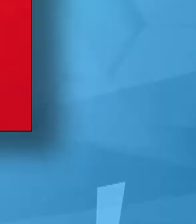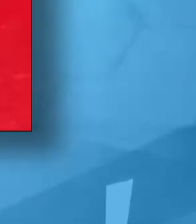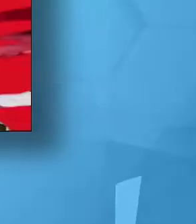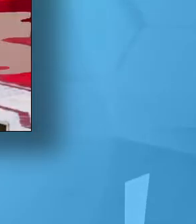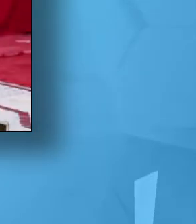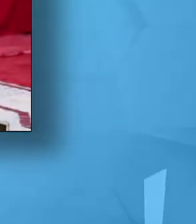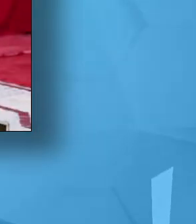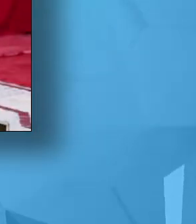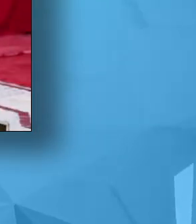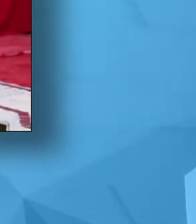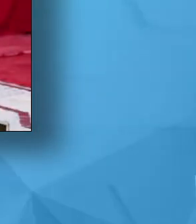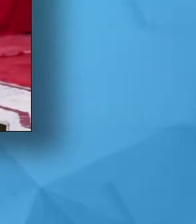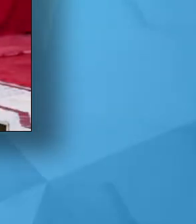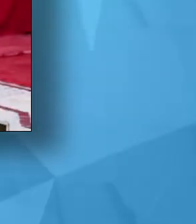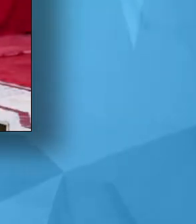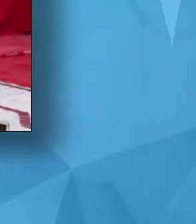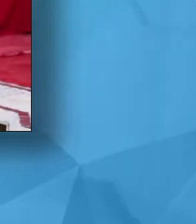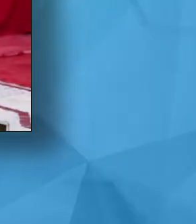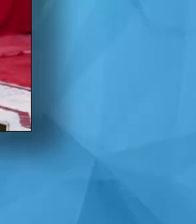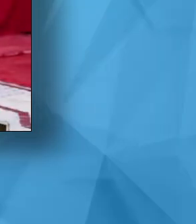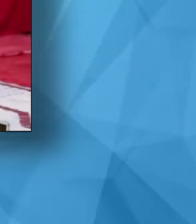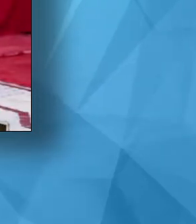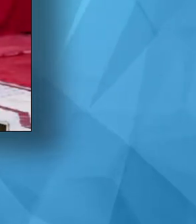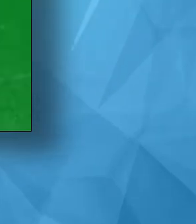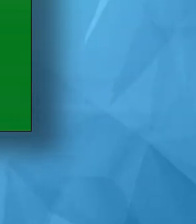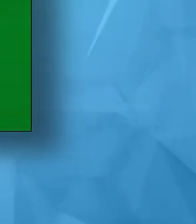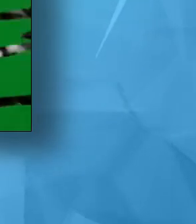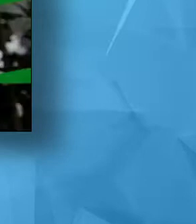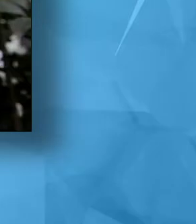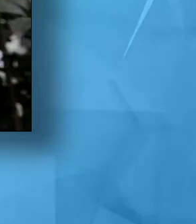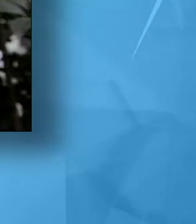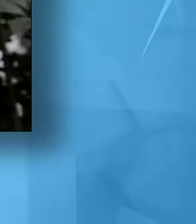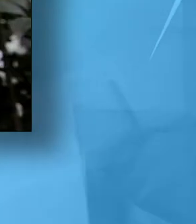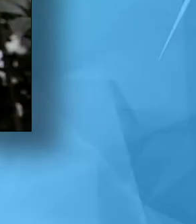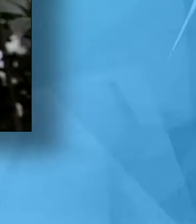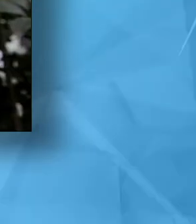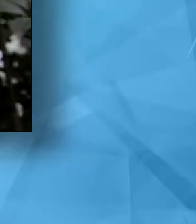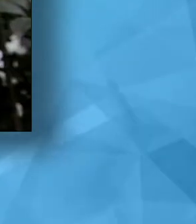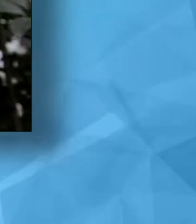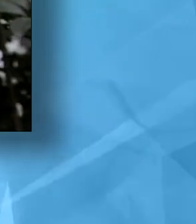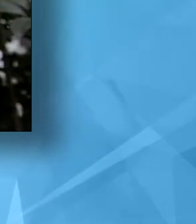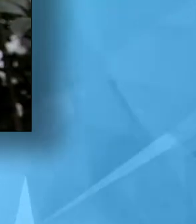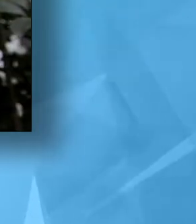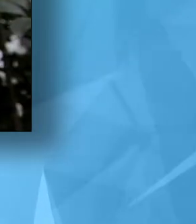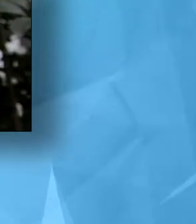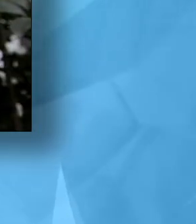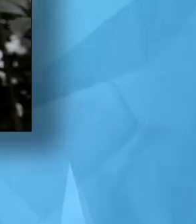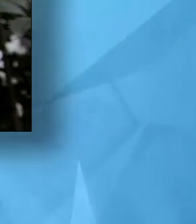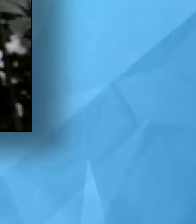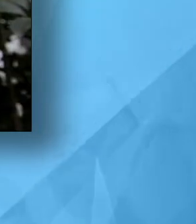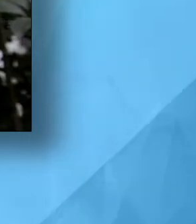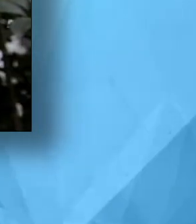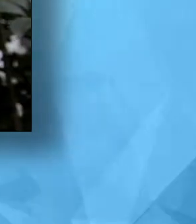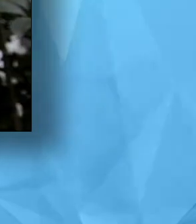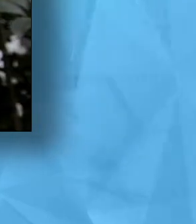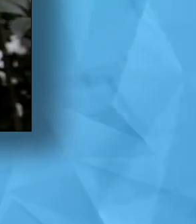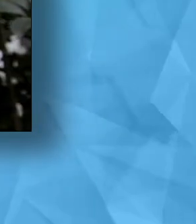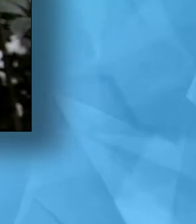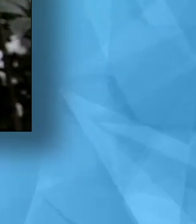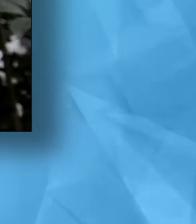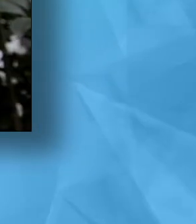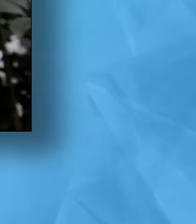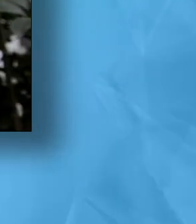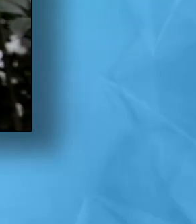hoon. Ahlan wa marhaban bikum fi sanad dawliya lil qatani. Bienvenidos al año internacional de las legumbres. En México los